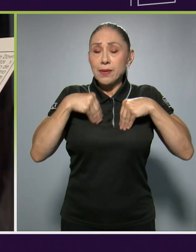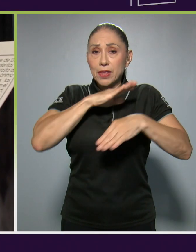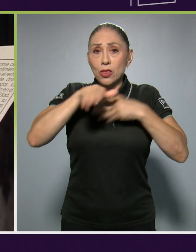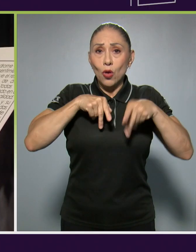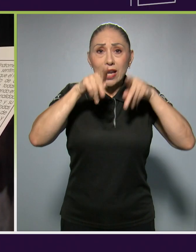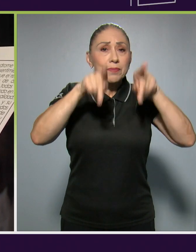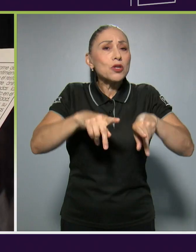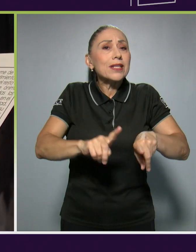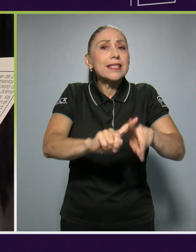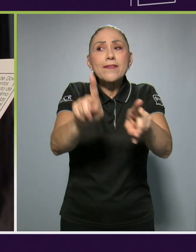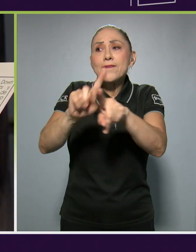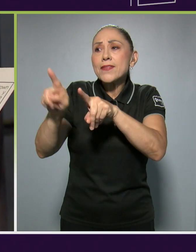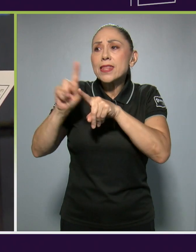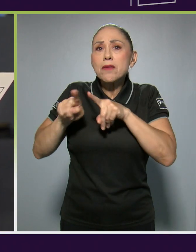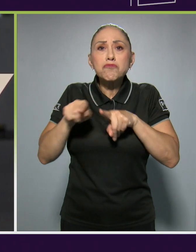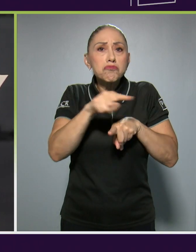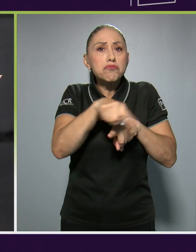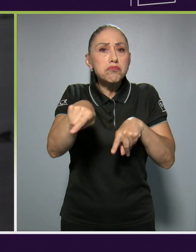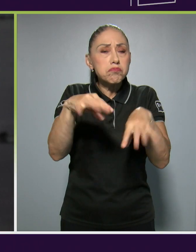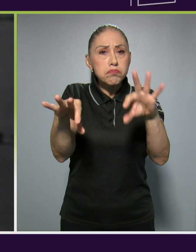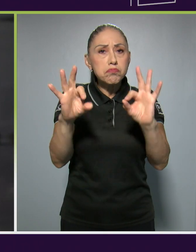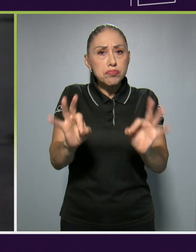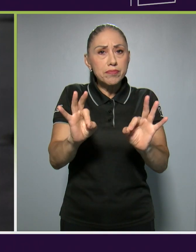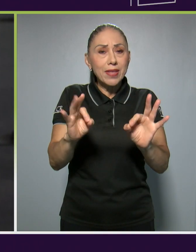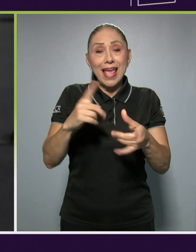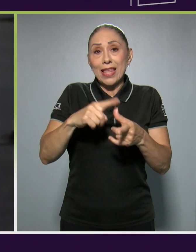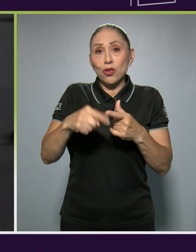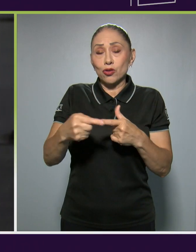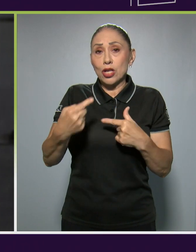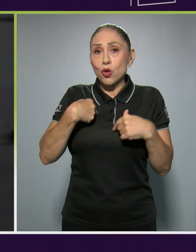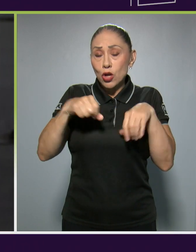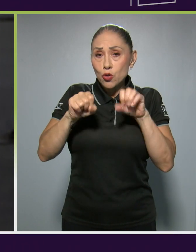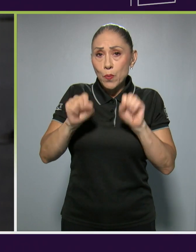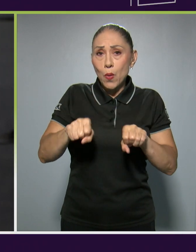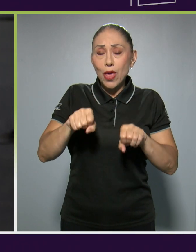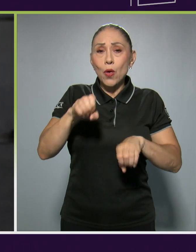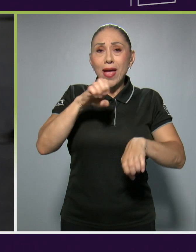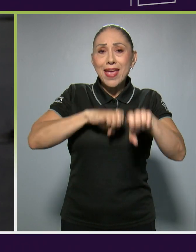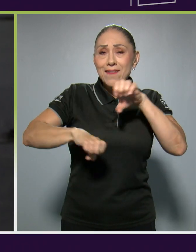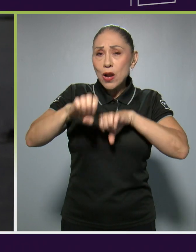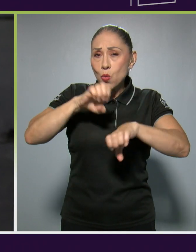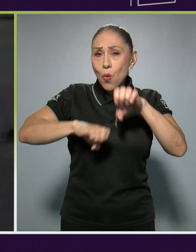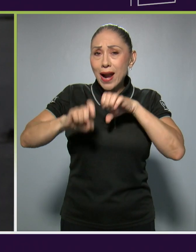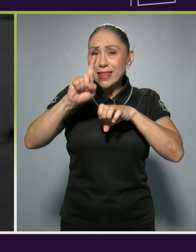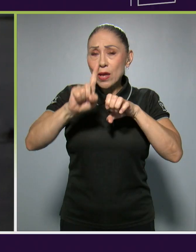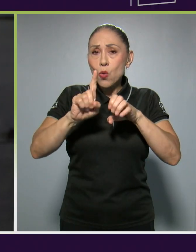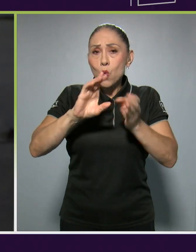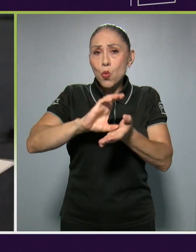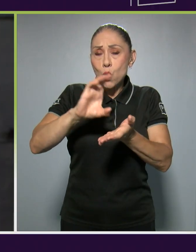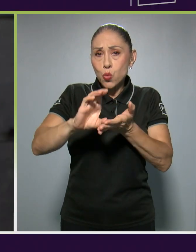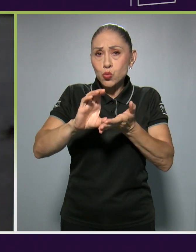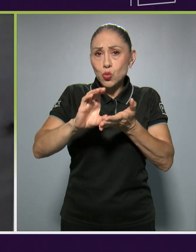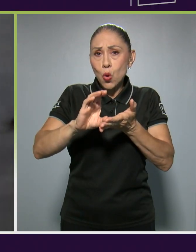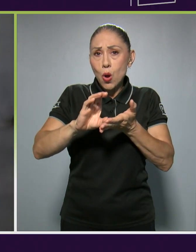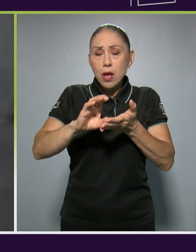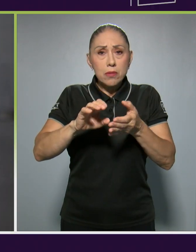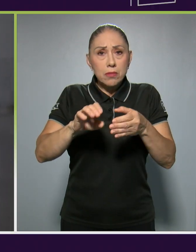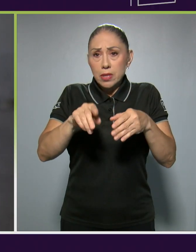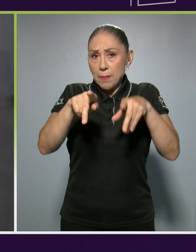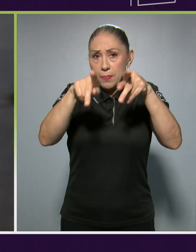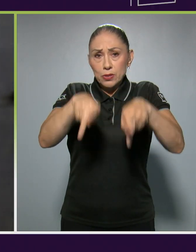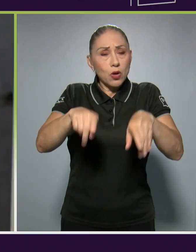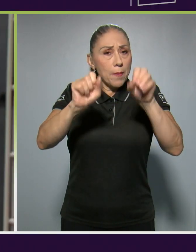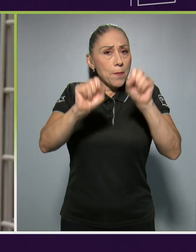tanto, el contenido que yo puedo evaluar con respecto a una materia puede tener total libertad de